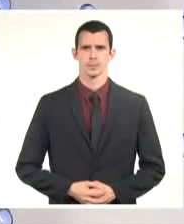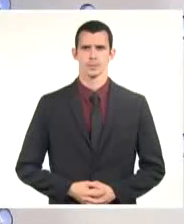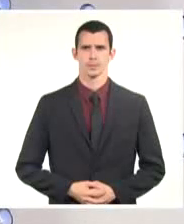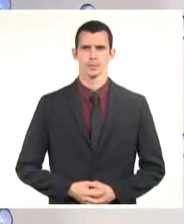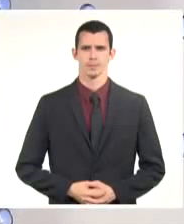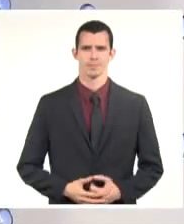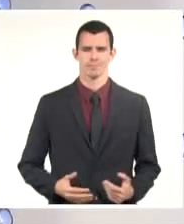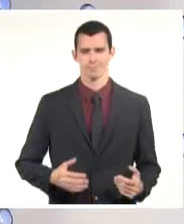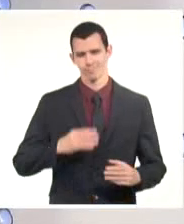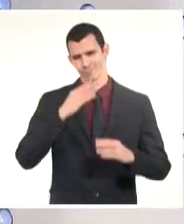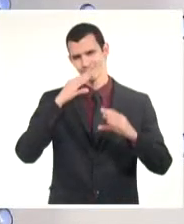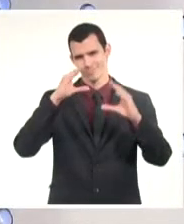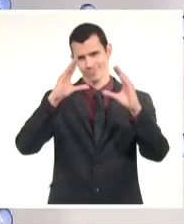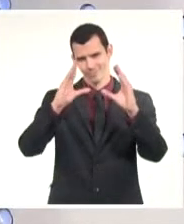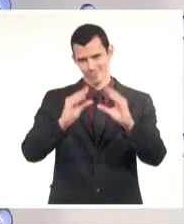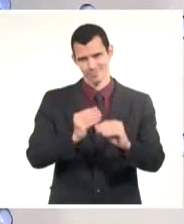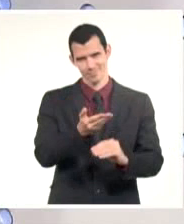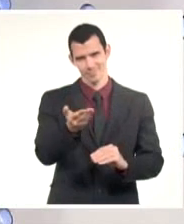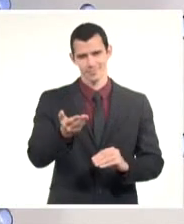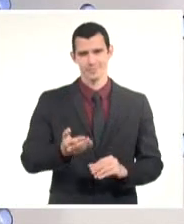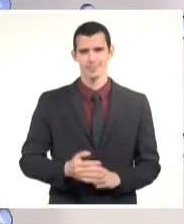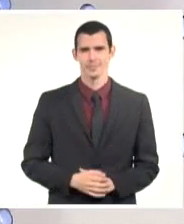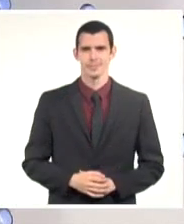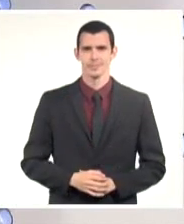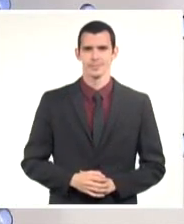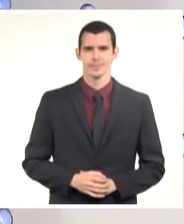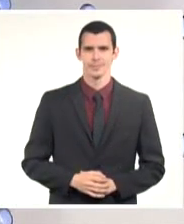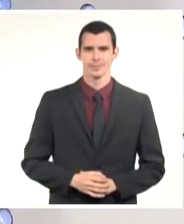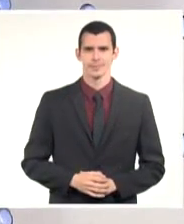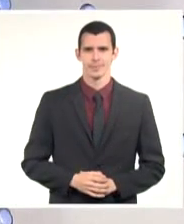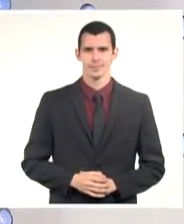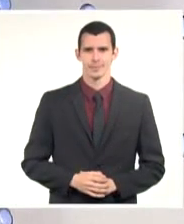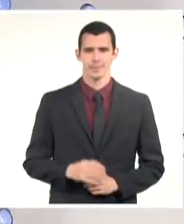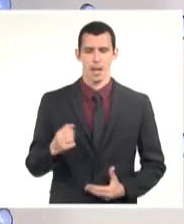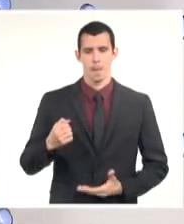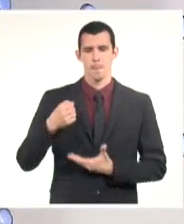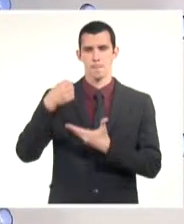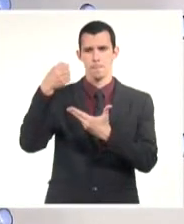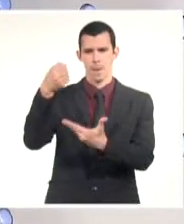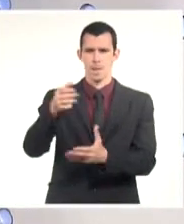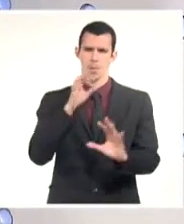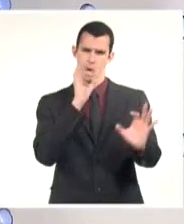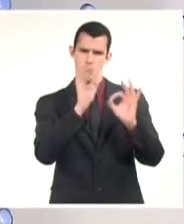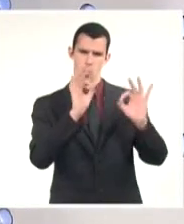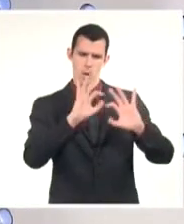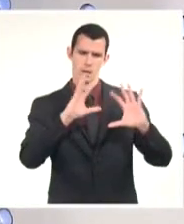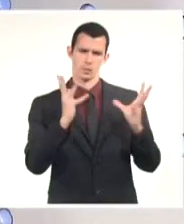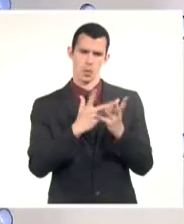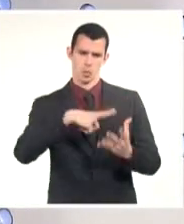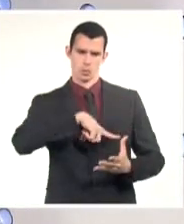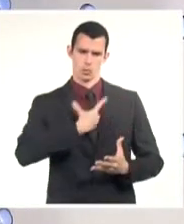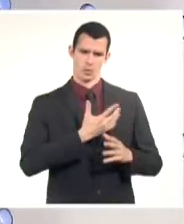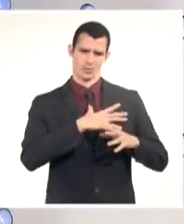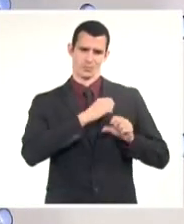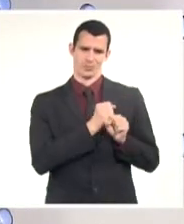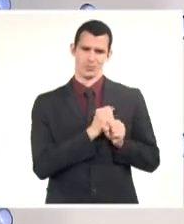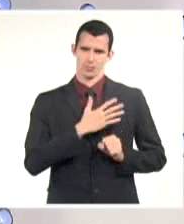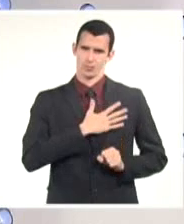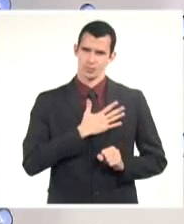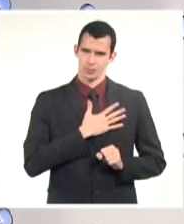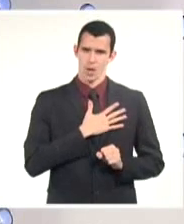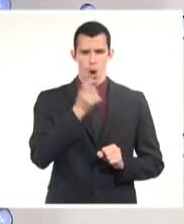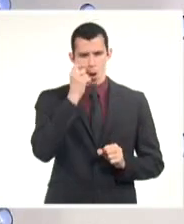Muy buenas noches. El Premio Nacional de Patrimonio Cultural por la Obra de Toda la Vida le fue entregado hoy al